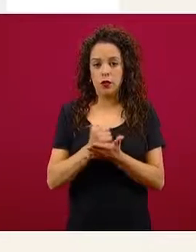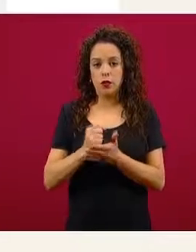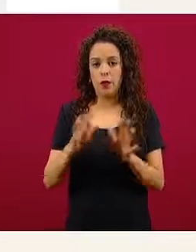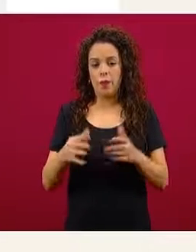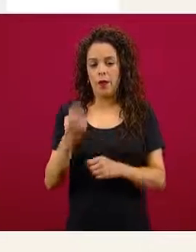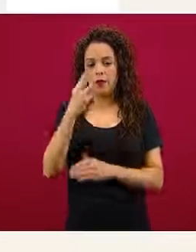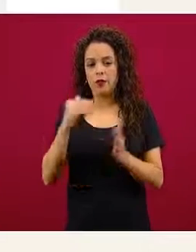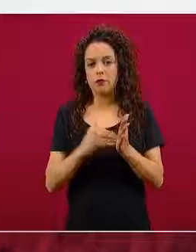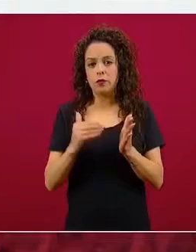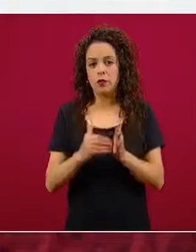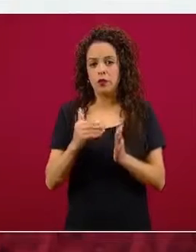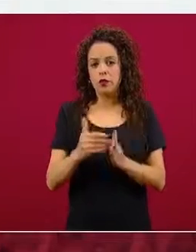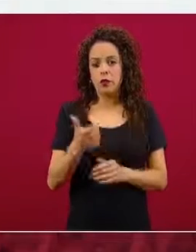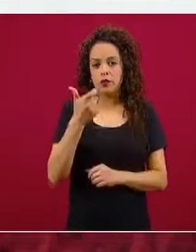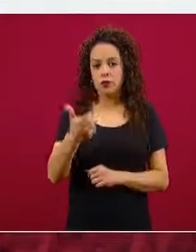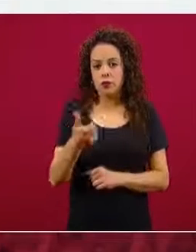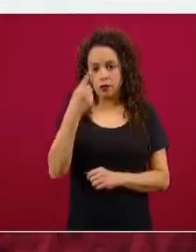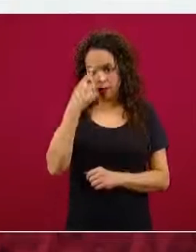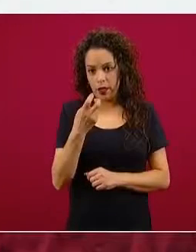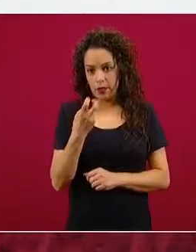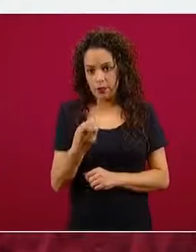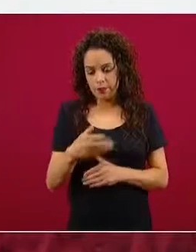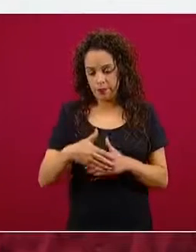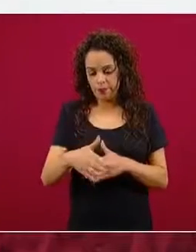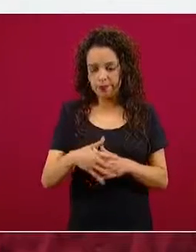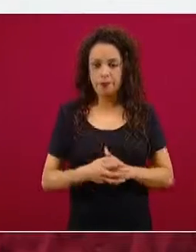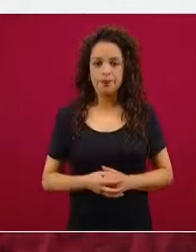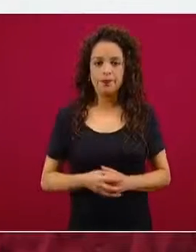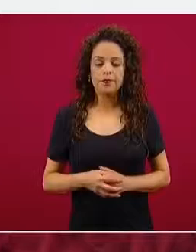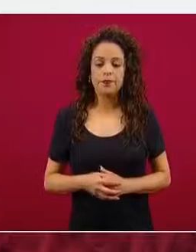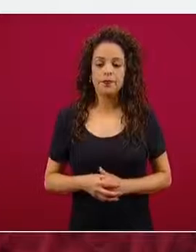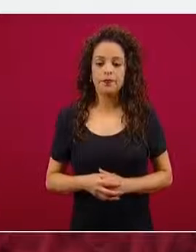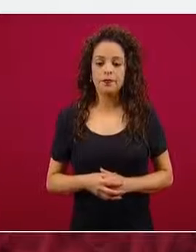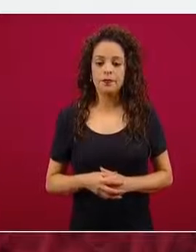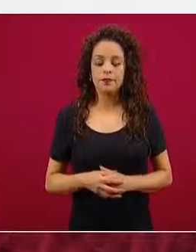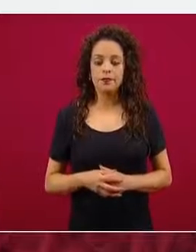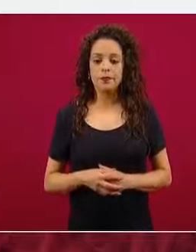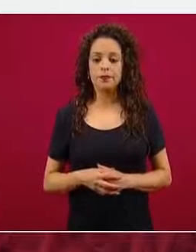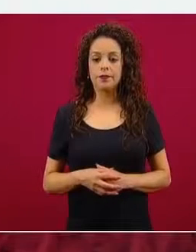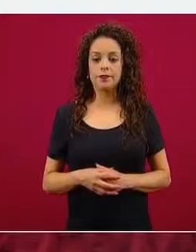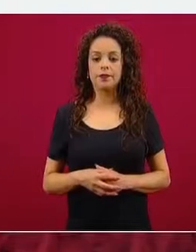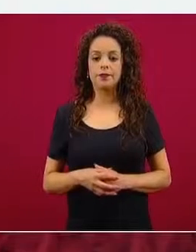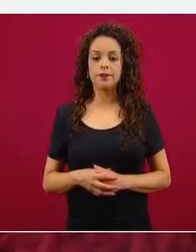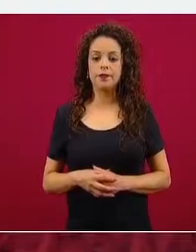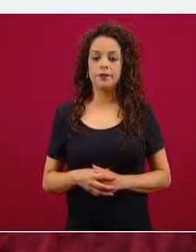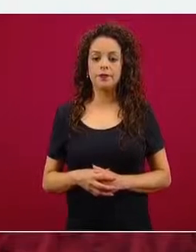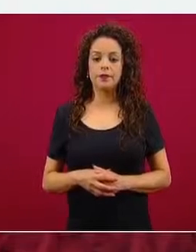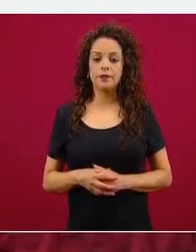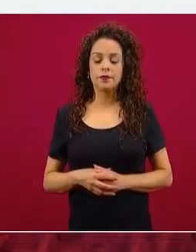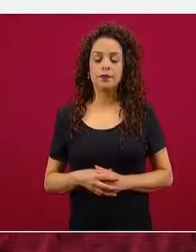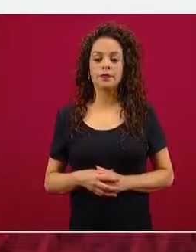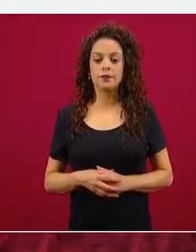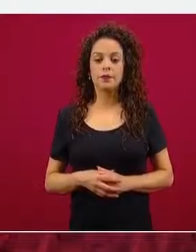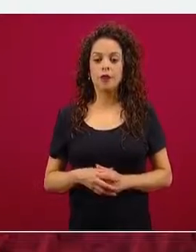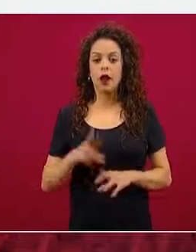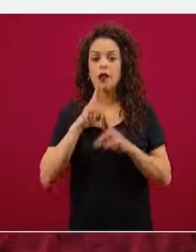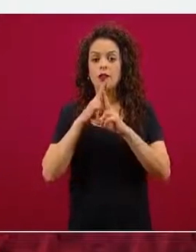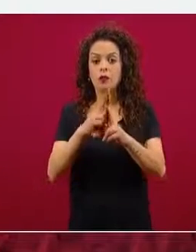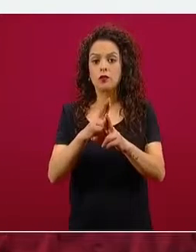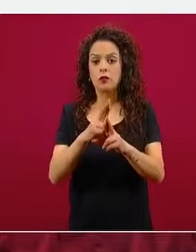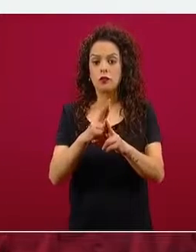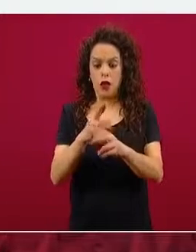3,000 millones de pesos para este año. Adelante, por favor. Bueno, aquí algunos de los resultados a la